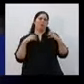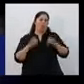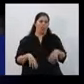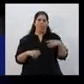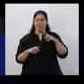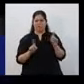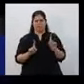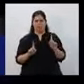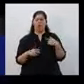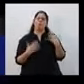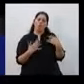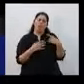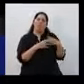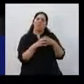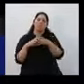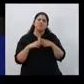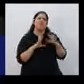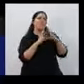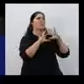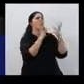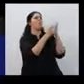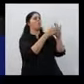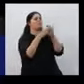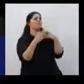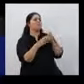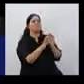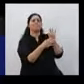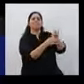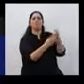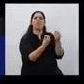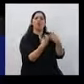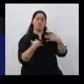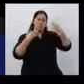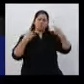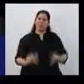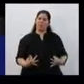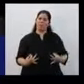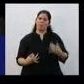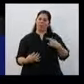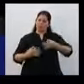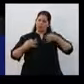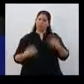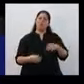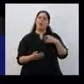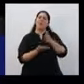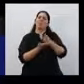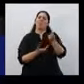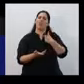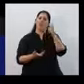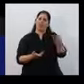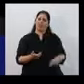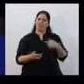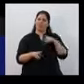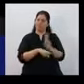podemos discutir cómo entrar en el mundo global dignamente de pie preservando los derechos de argentina